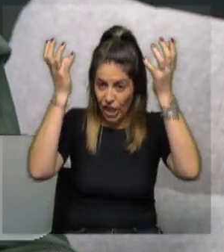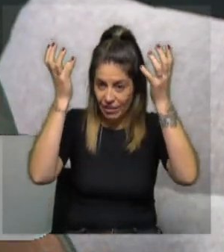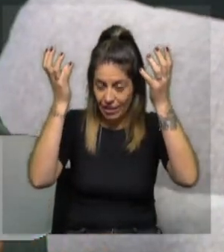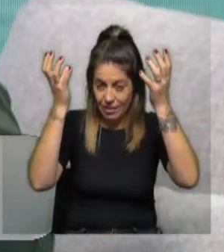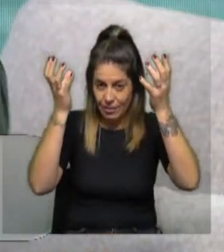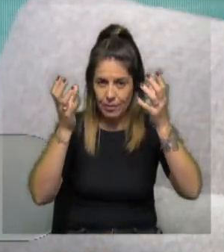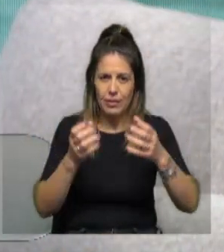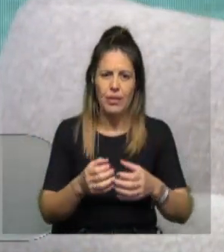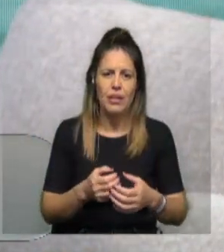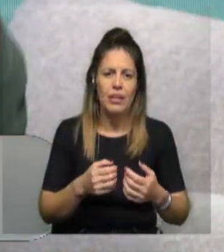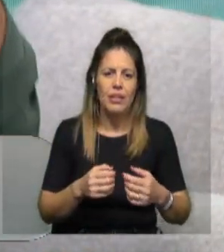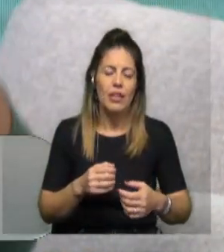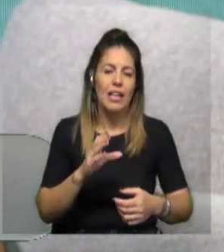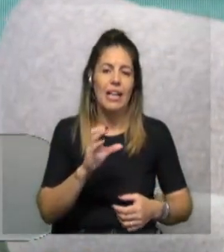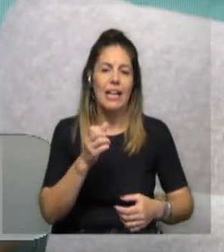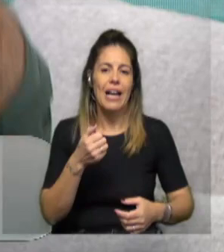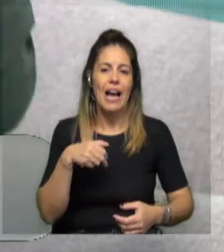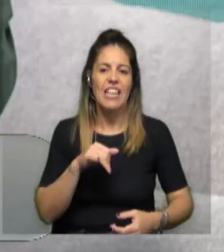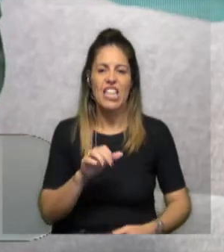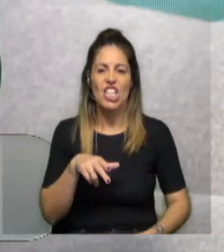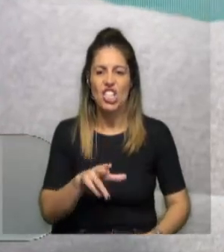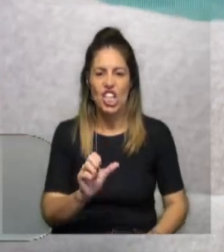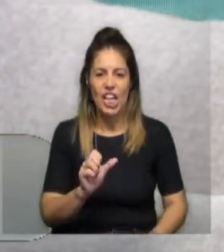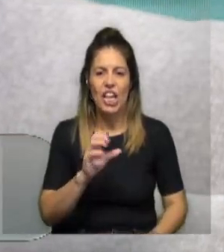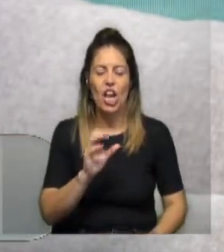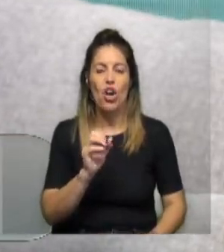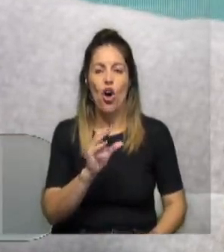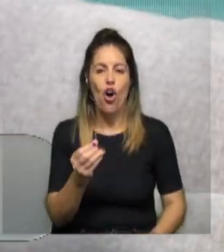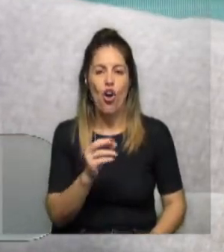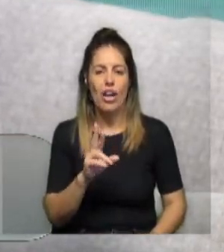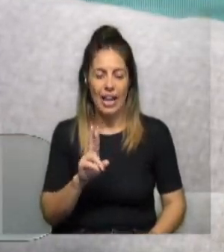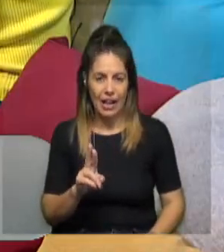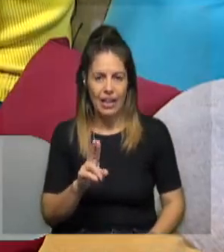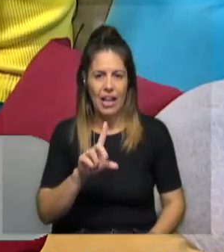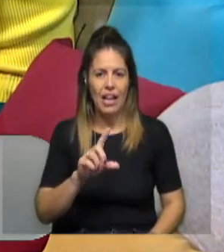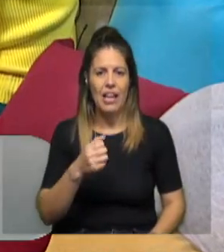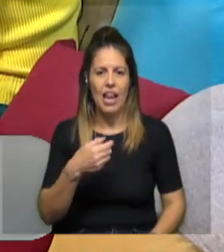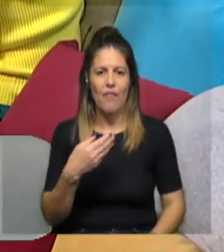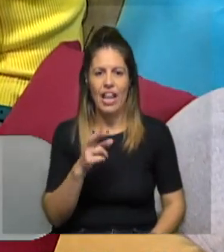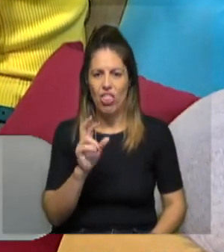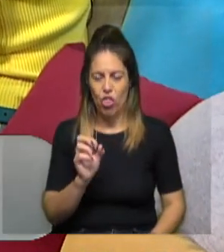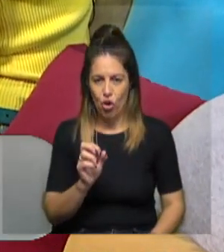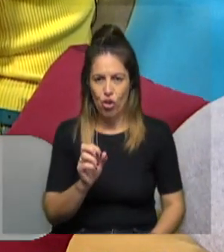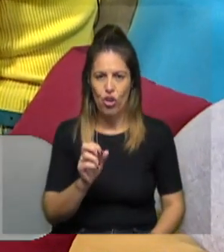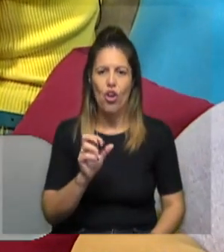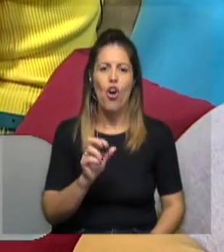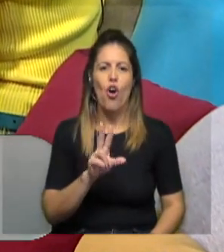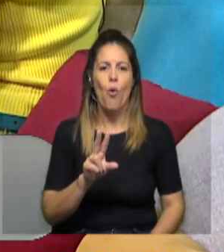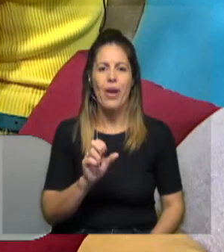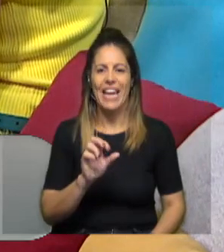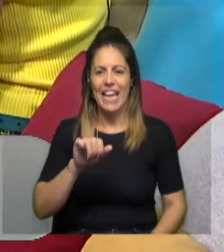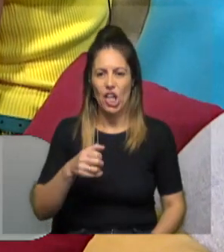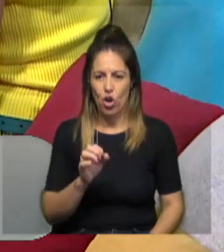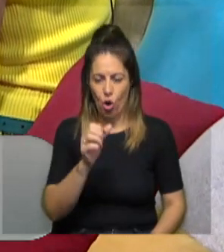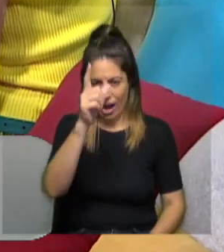agresivas. Caniche, cocker, labrador, husky siberiano, ovejero alemán,